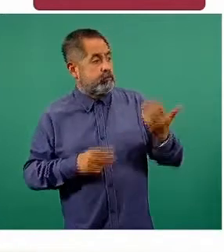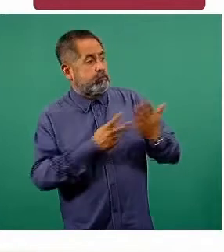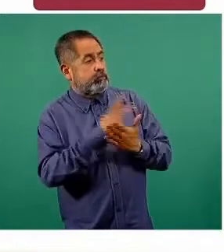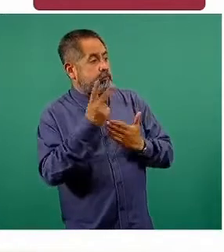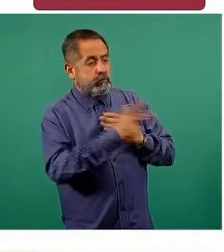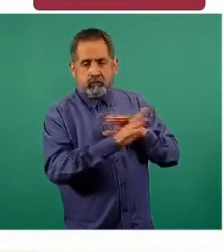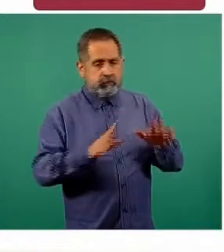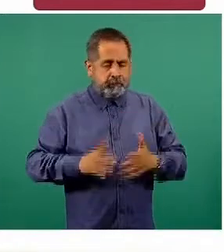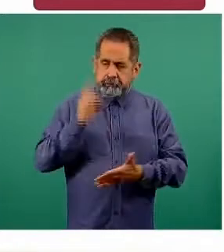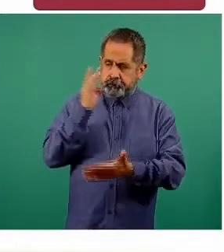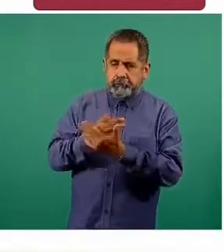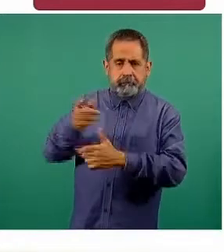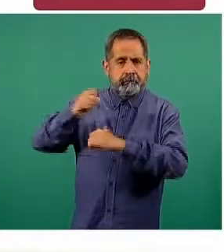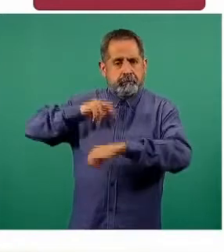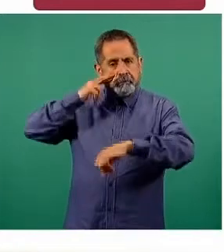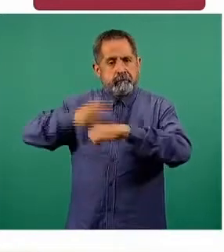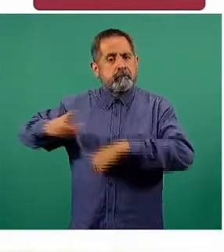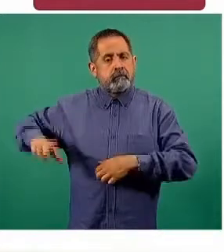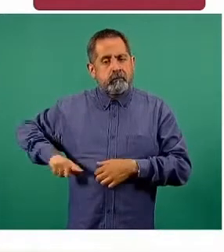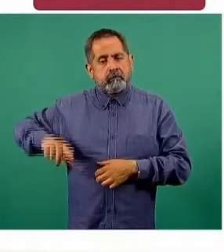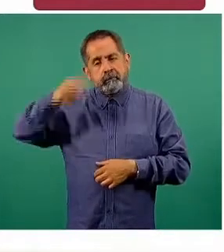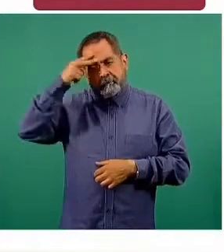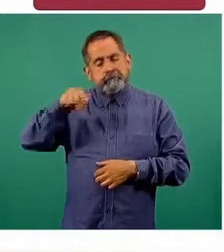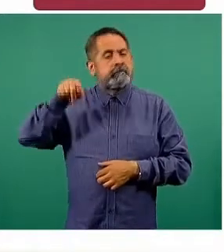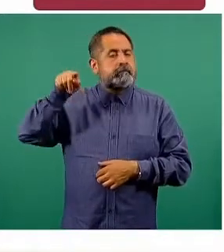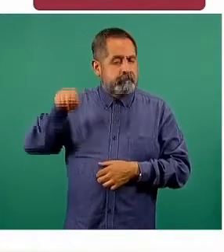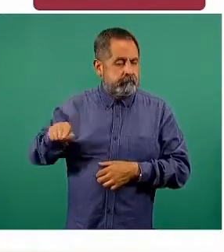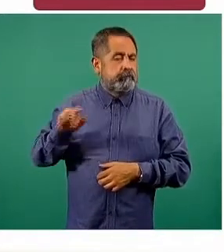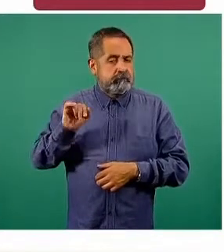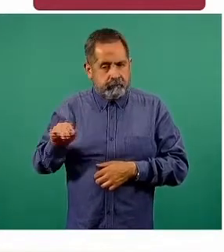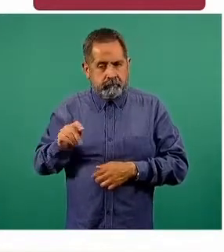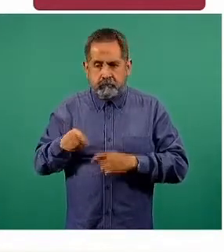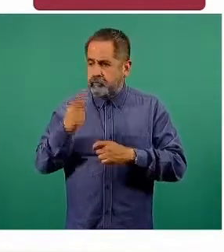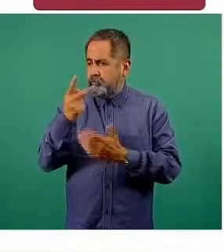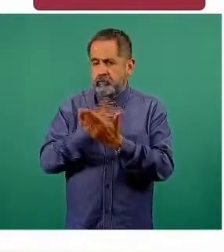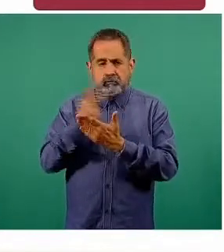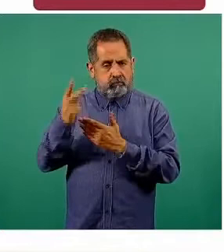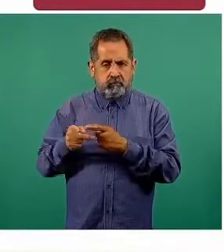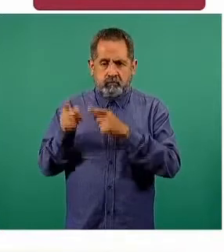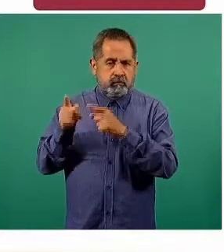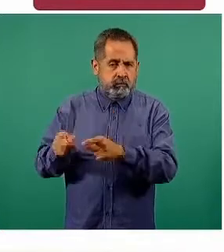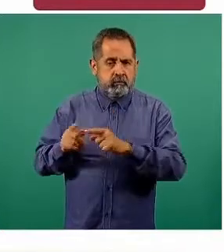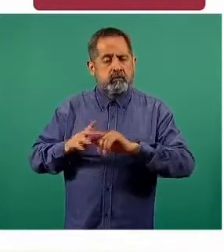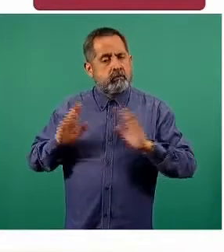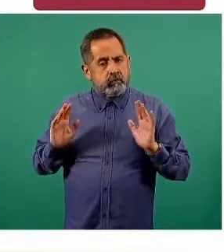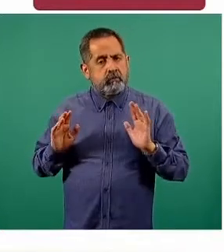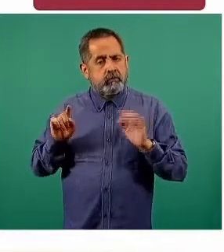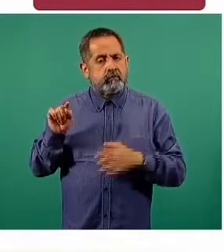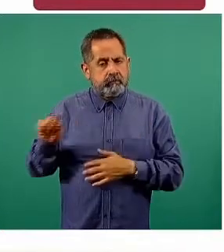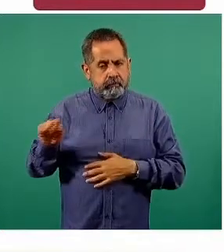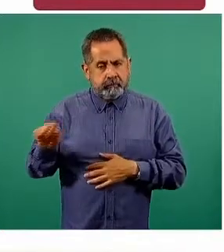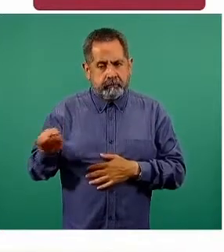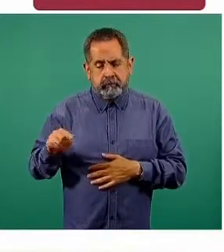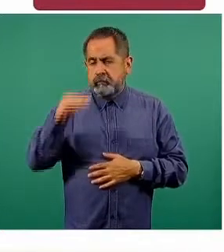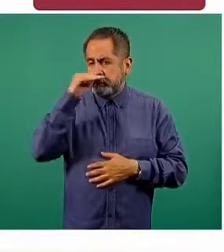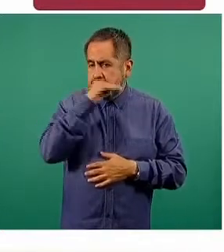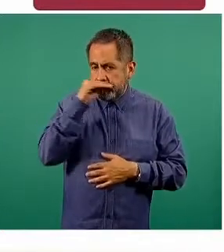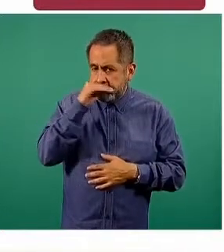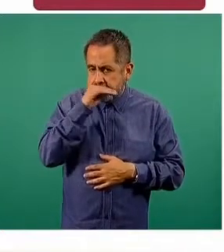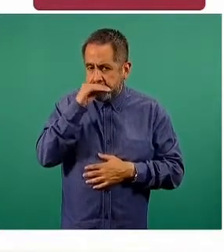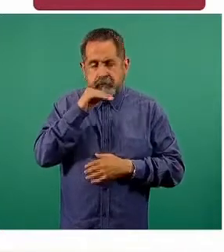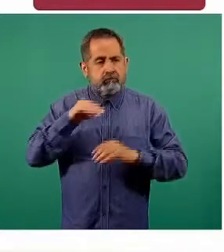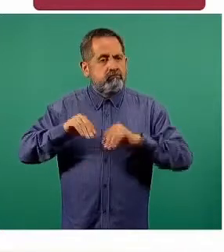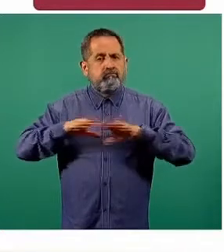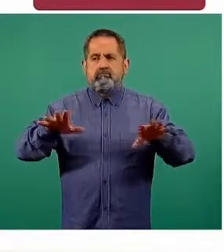el Gobierno de México. Eso debe quedar clarísimo. Es un solo programa, conduce el Gobierno de México, es gratuito y es